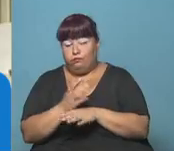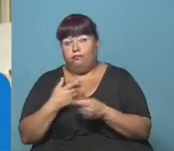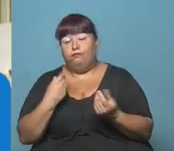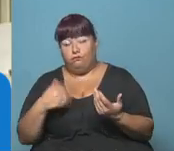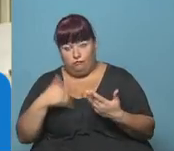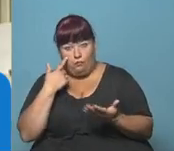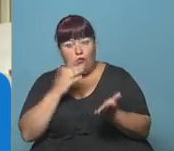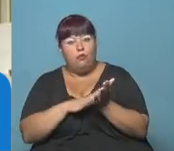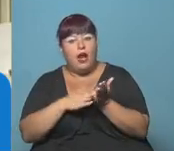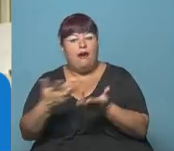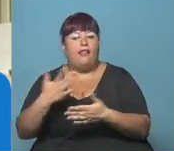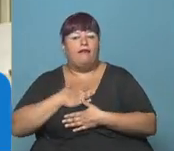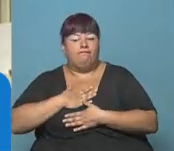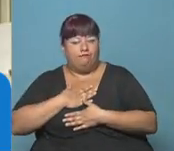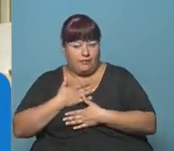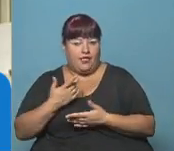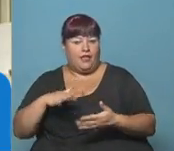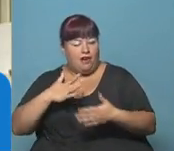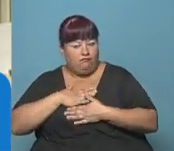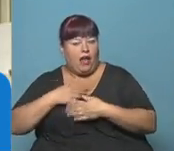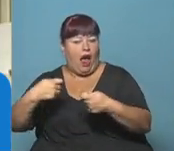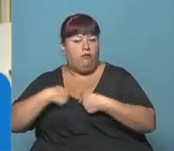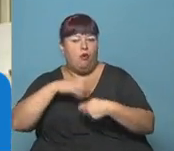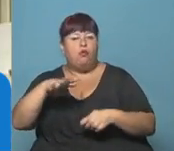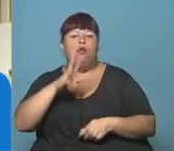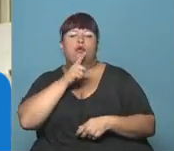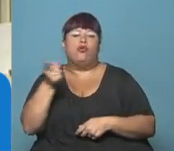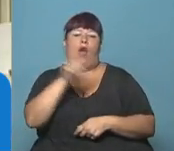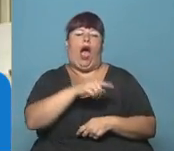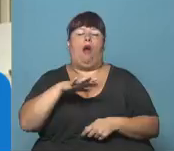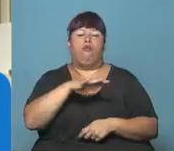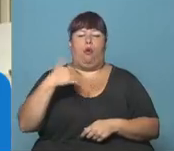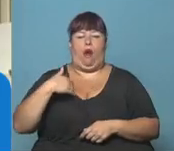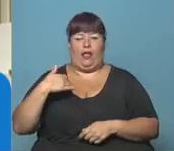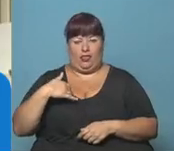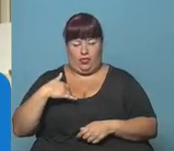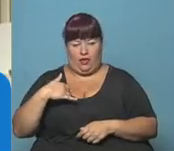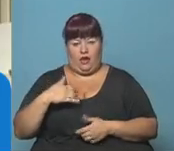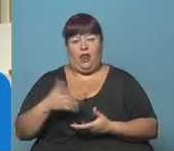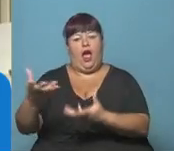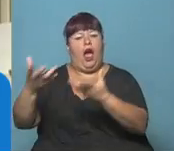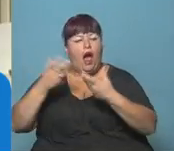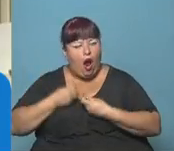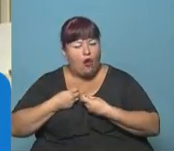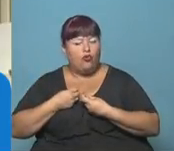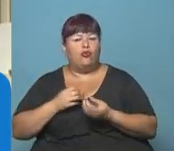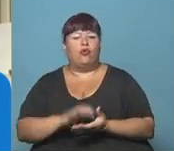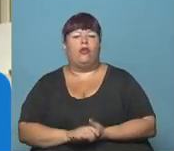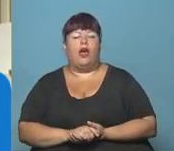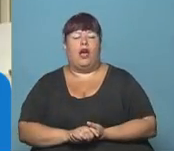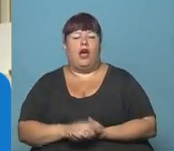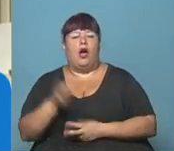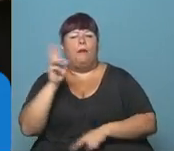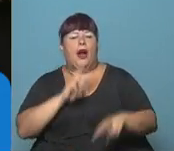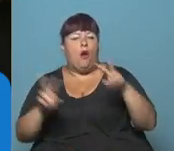una demostración de afecto, de profundo afecto del pueblo ruso hacia el pueblo argentino, la ayuda que hemos recibido en